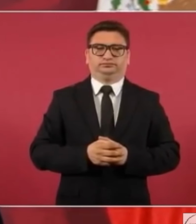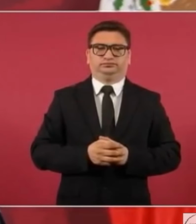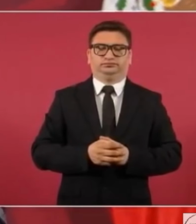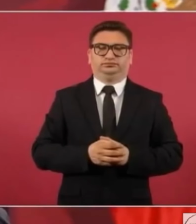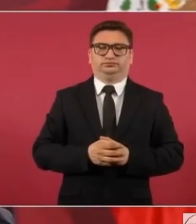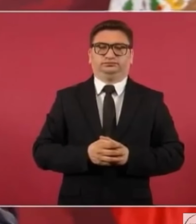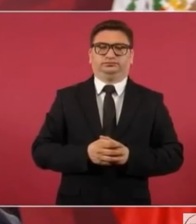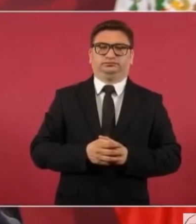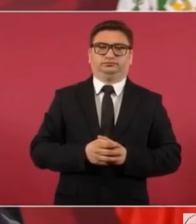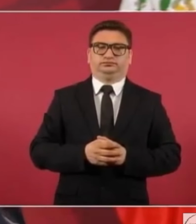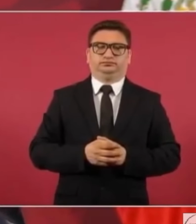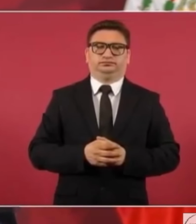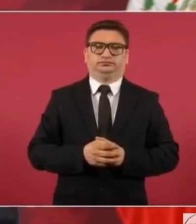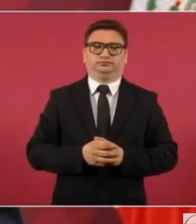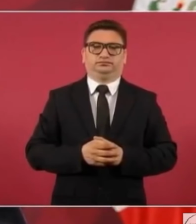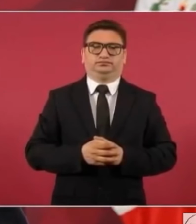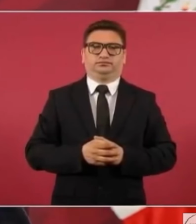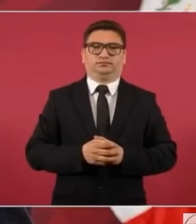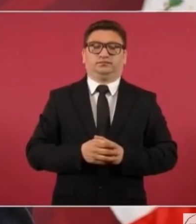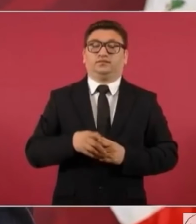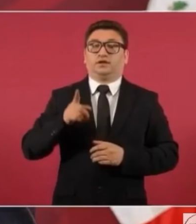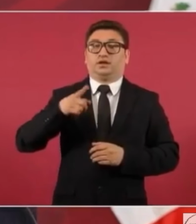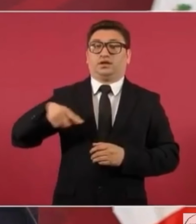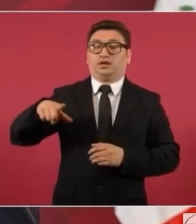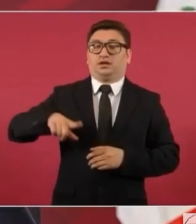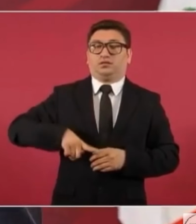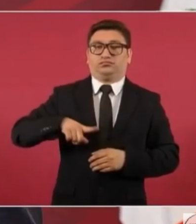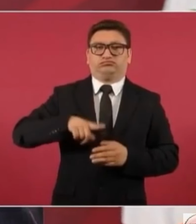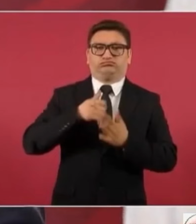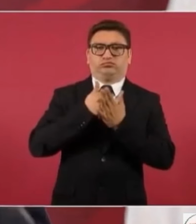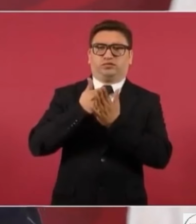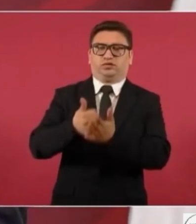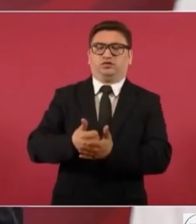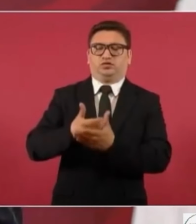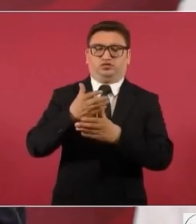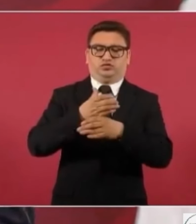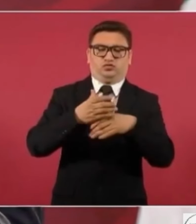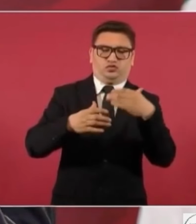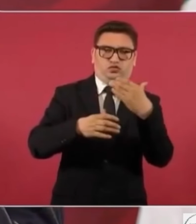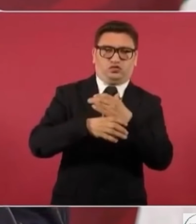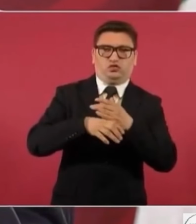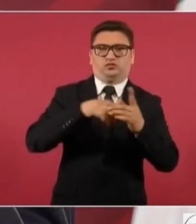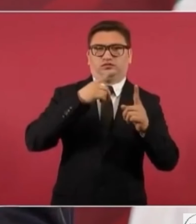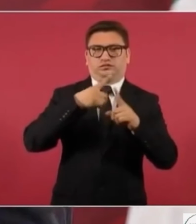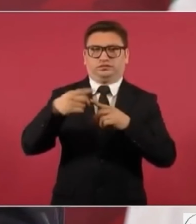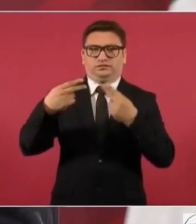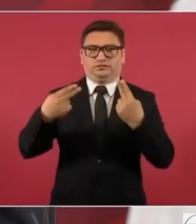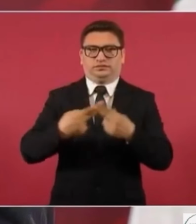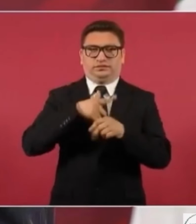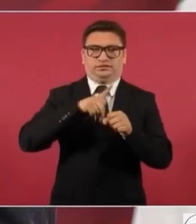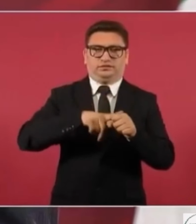la transferencia, el traslado de bienes nacionales,